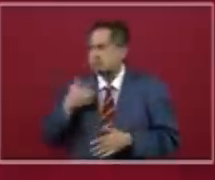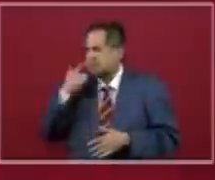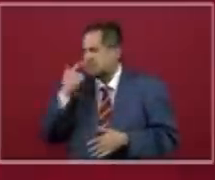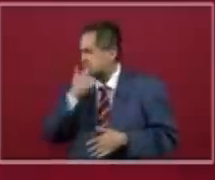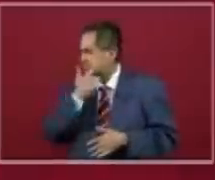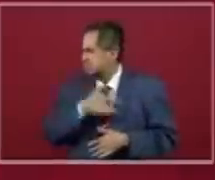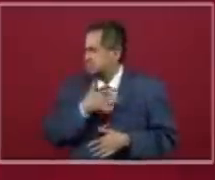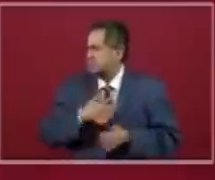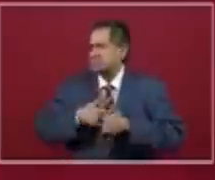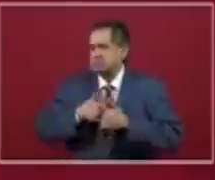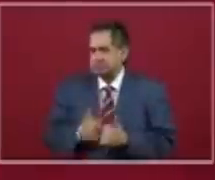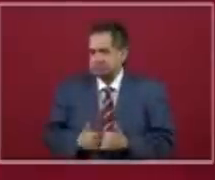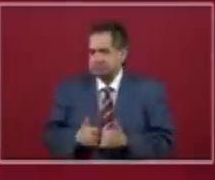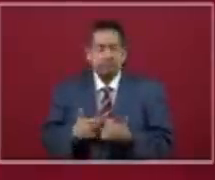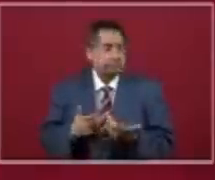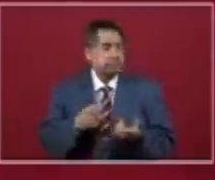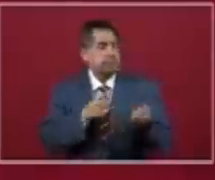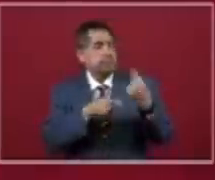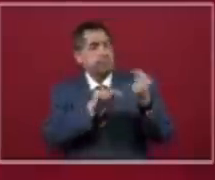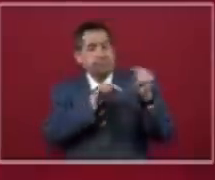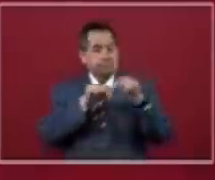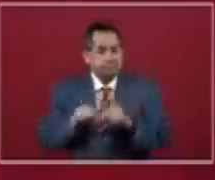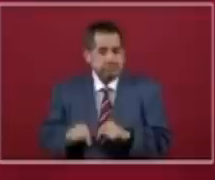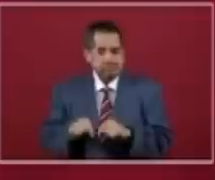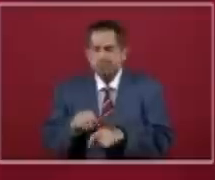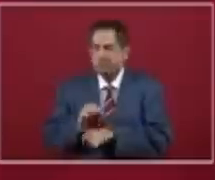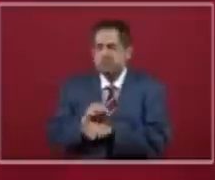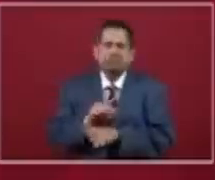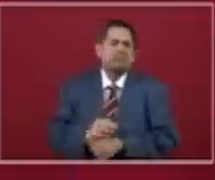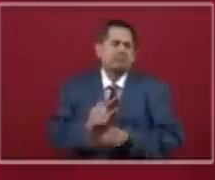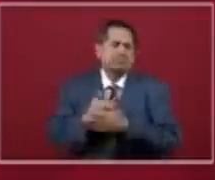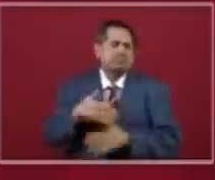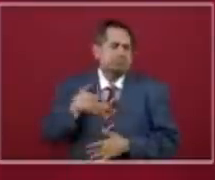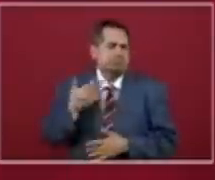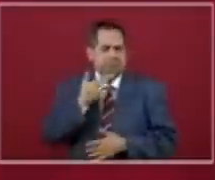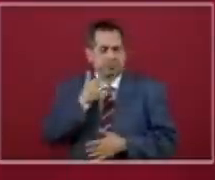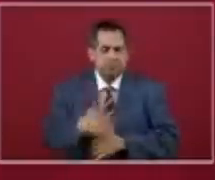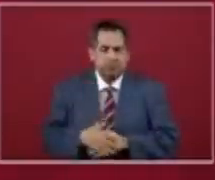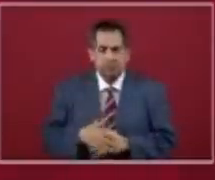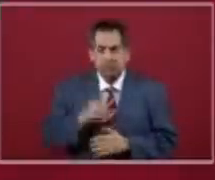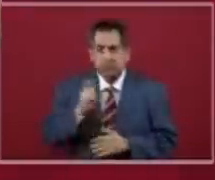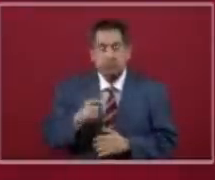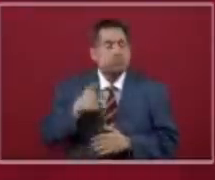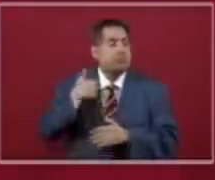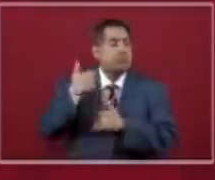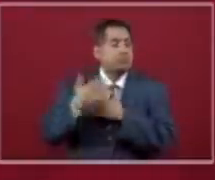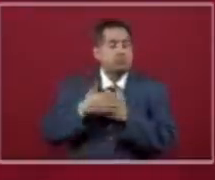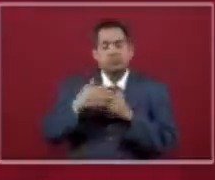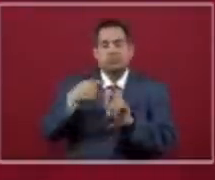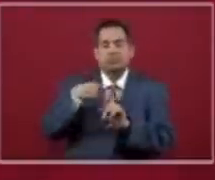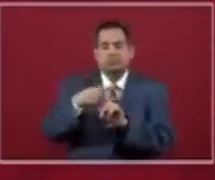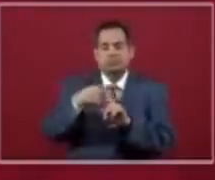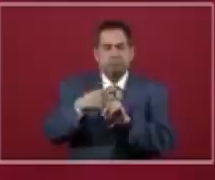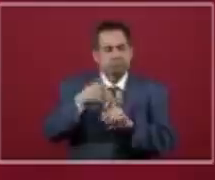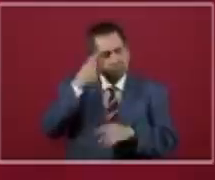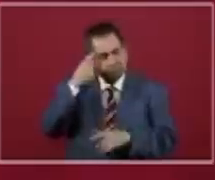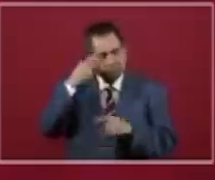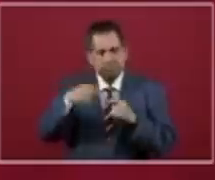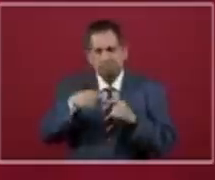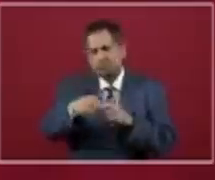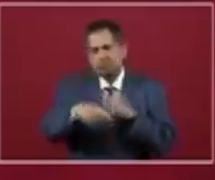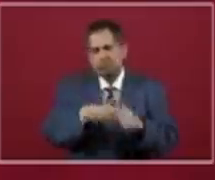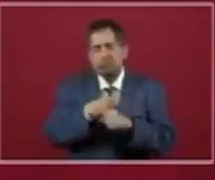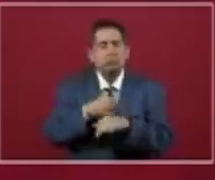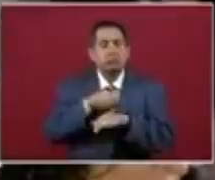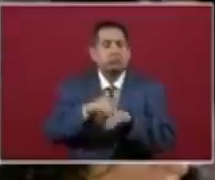a México va a ser todavía más favorable a México. Entonces, no esperamos más que una situación más optimista en los próximos años